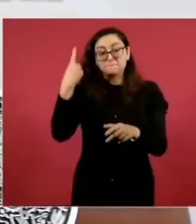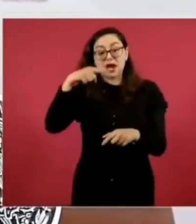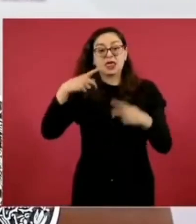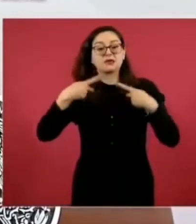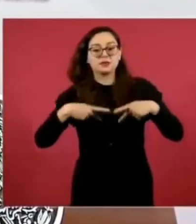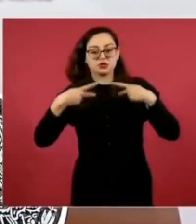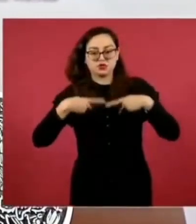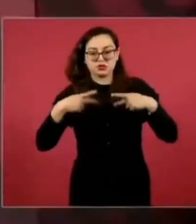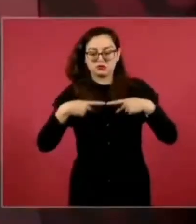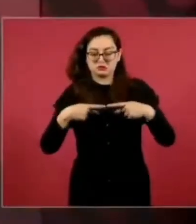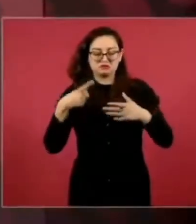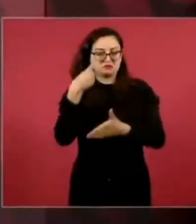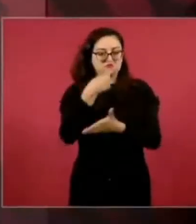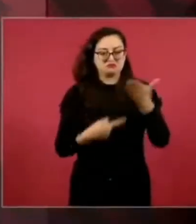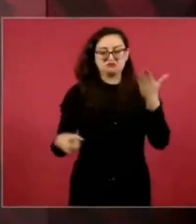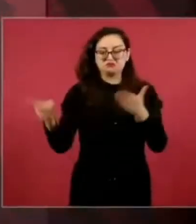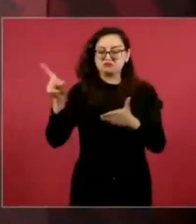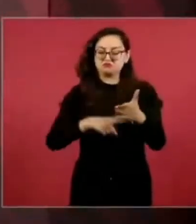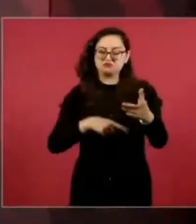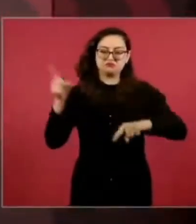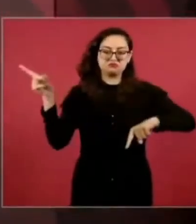vamos a dejar